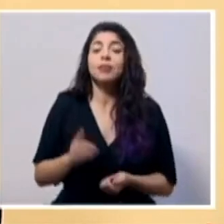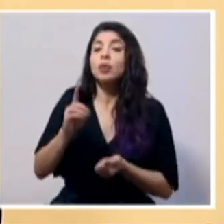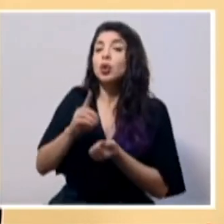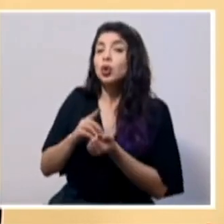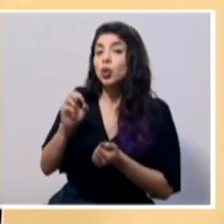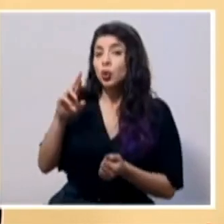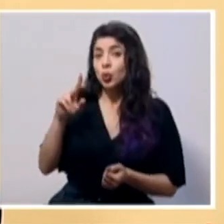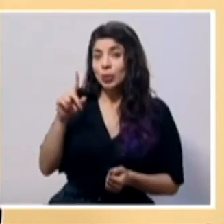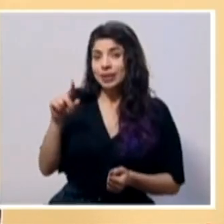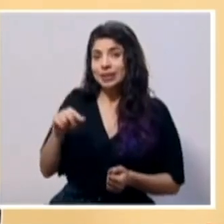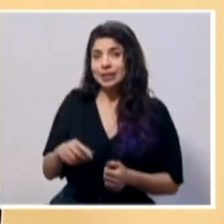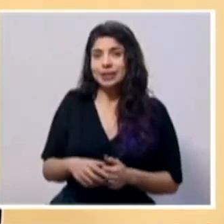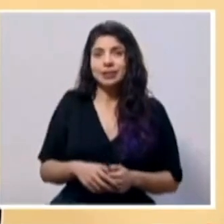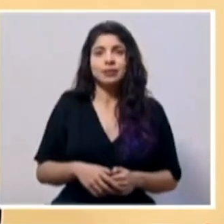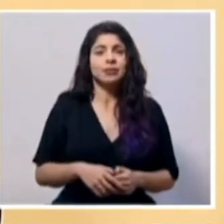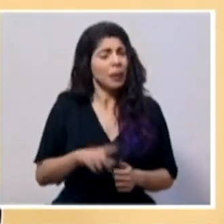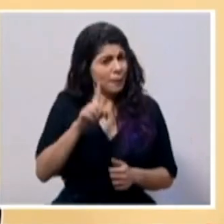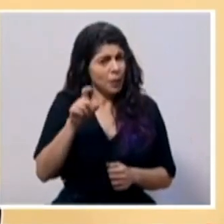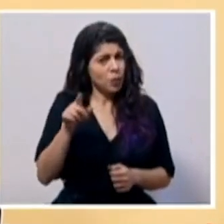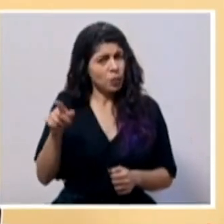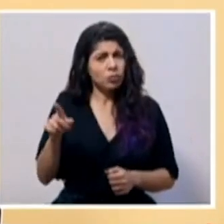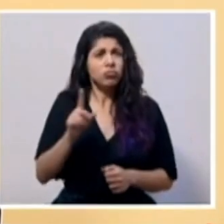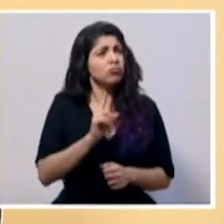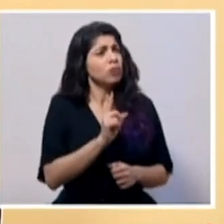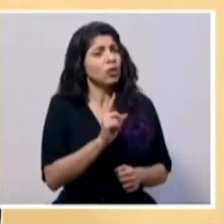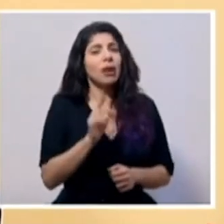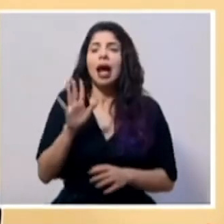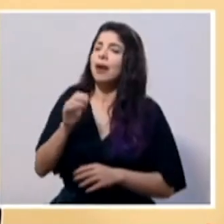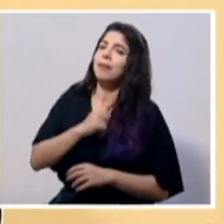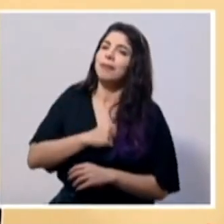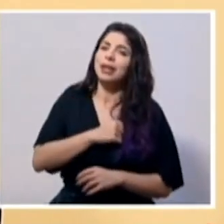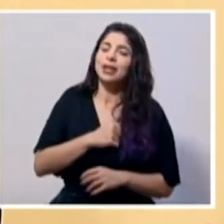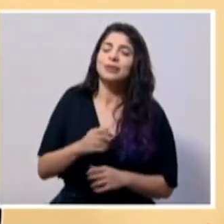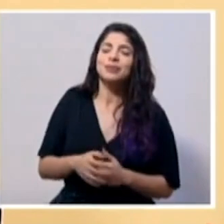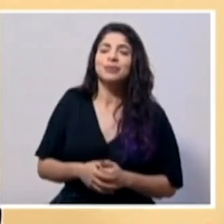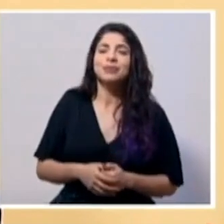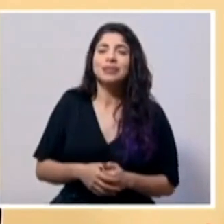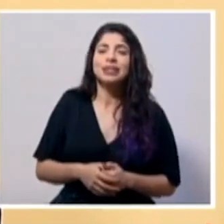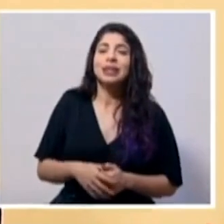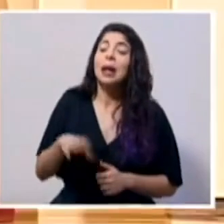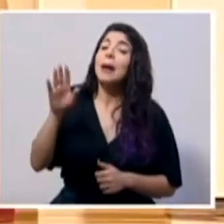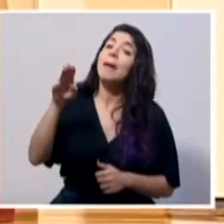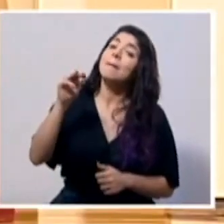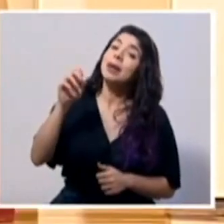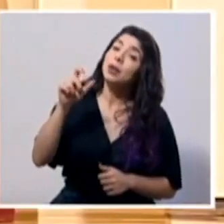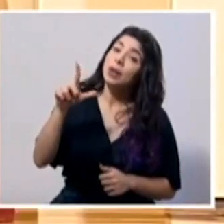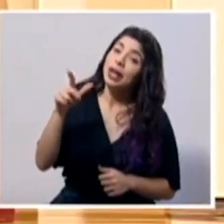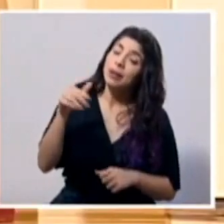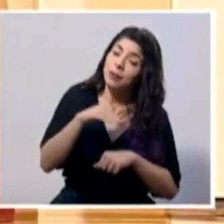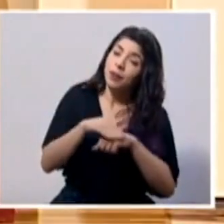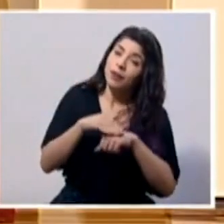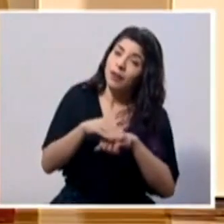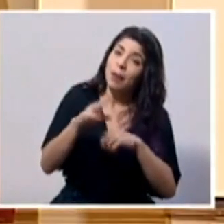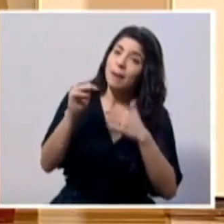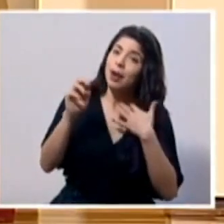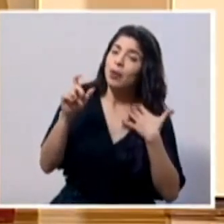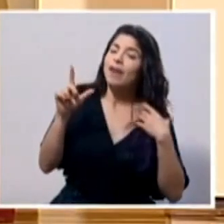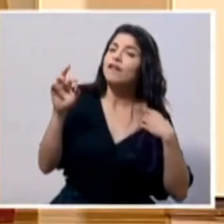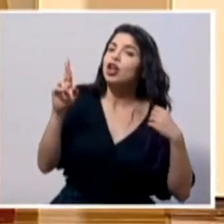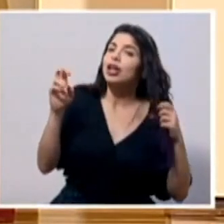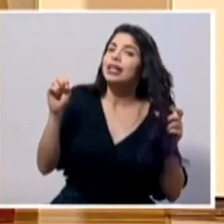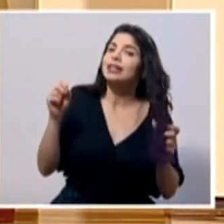Doctor Ruiz, ahí va una consulta para usted, ¿no? No. Ok, perdón, lo prometo. Manuel, por favor, Manuel Flores, del